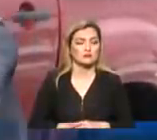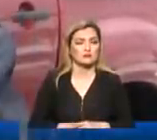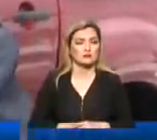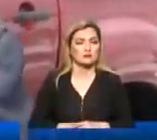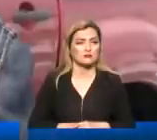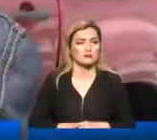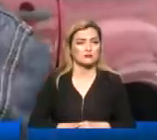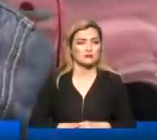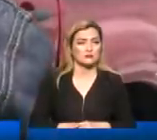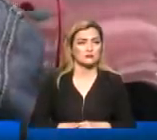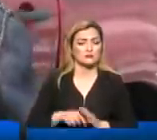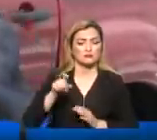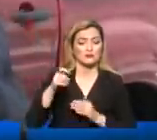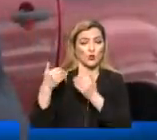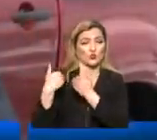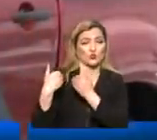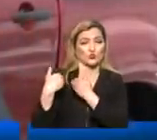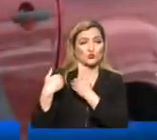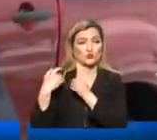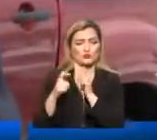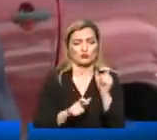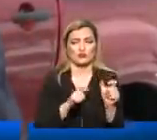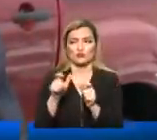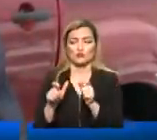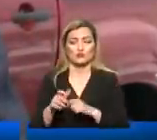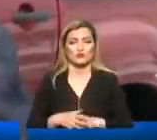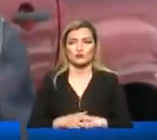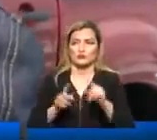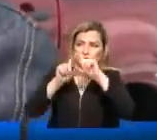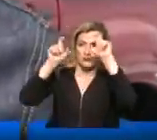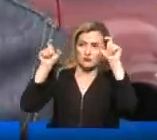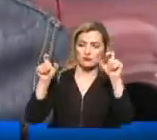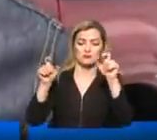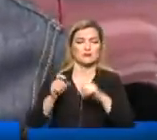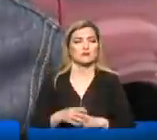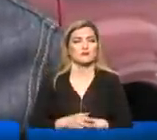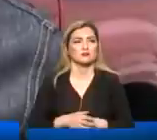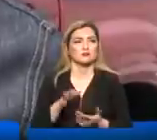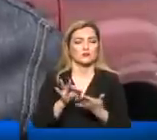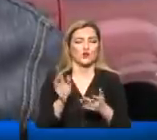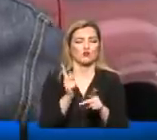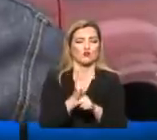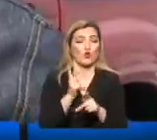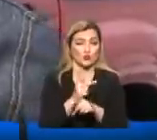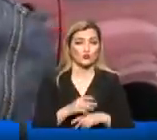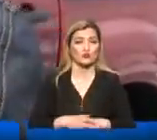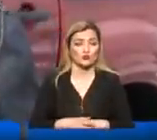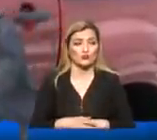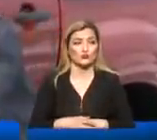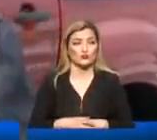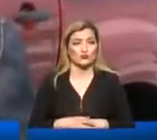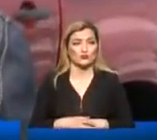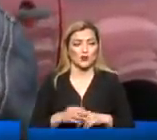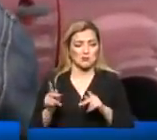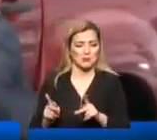gran responsabilidad ya los ciudadanos, los empresarios, porque este es un cantón muy productivo. Creemos que